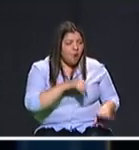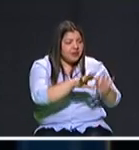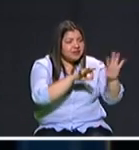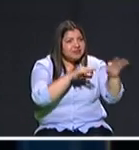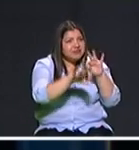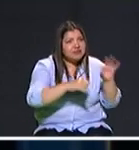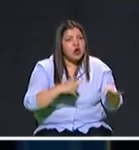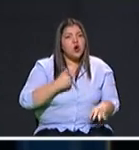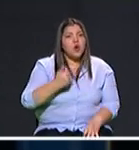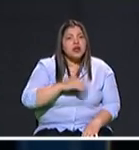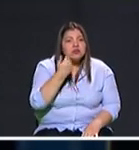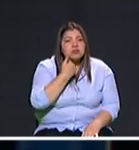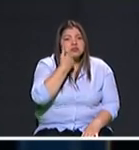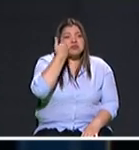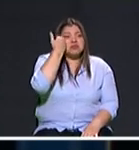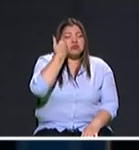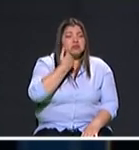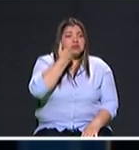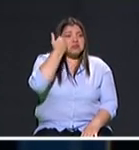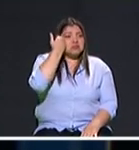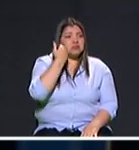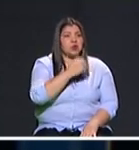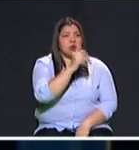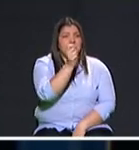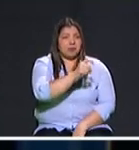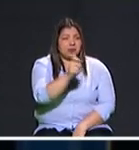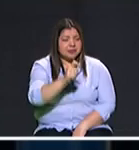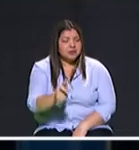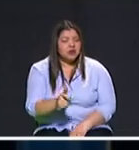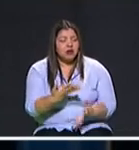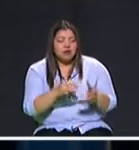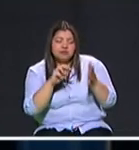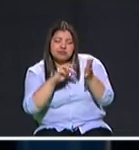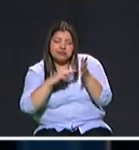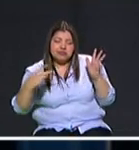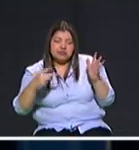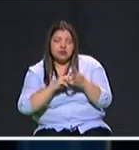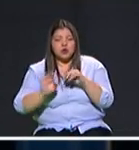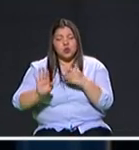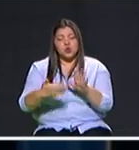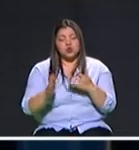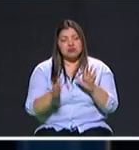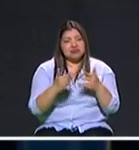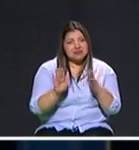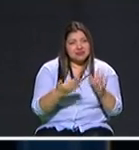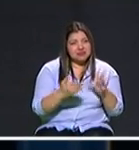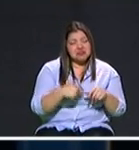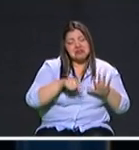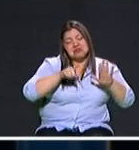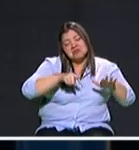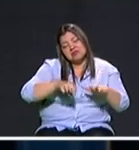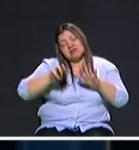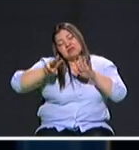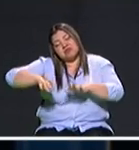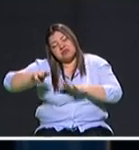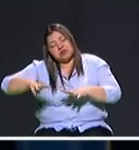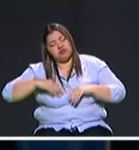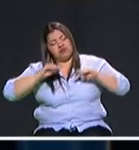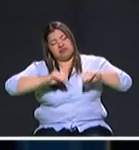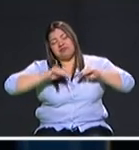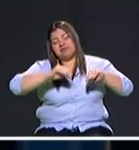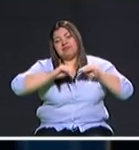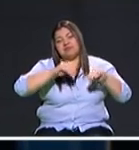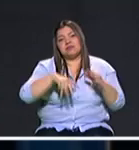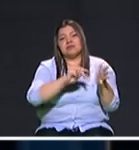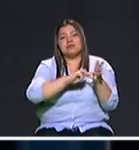adultos mayores que se quedan en el trabajo la tecnología cursos masivos nuestros de 68 meses donde la tecnología sea